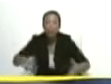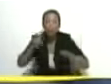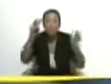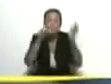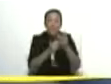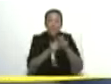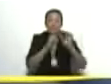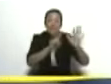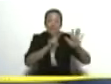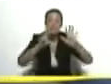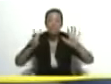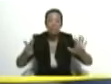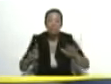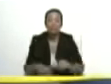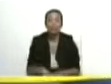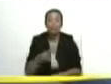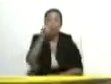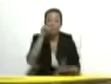2017.